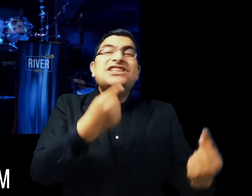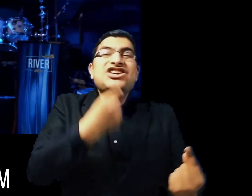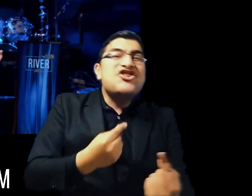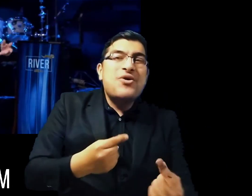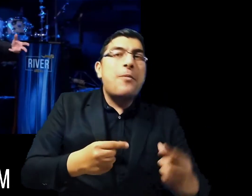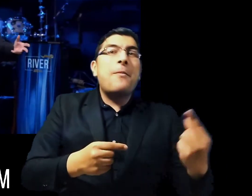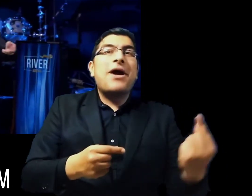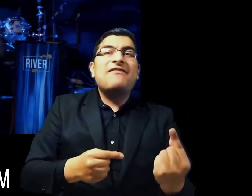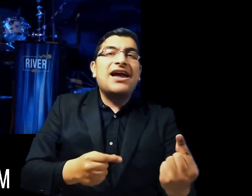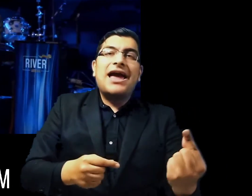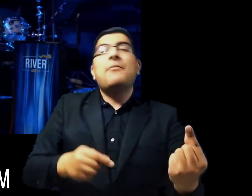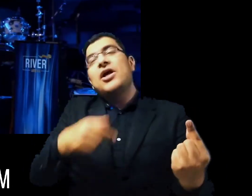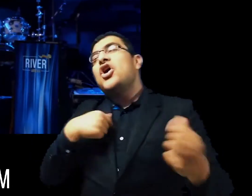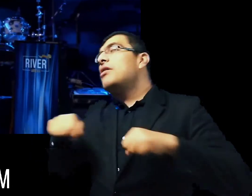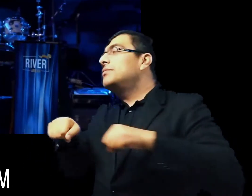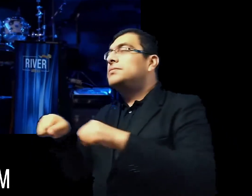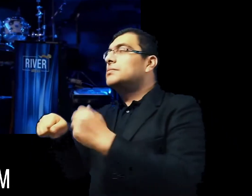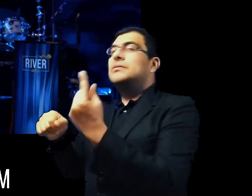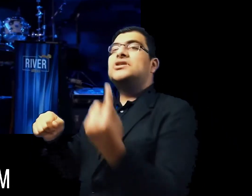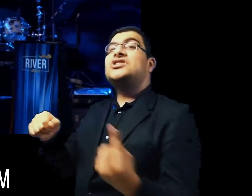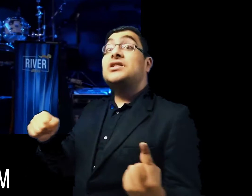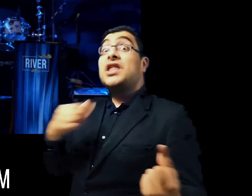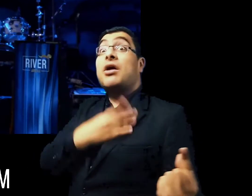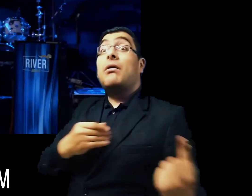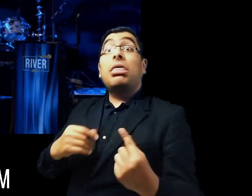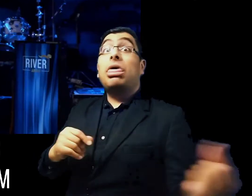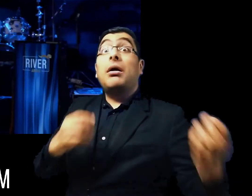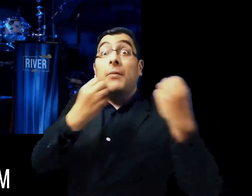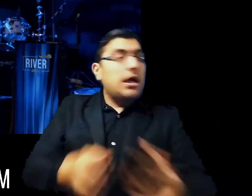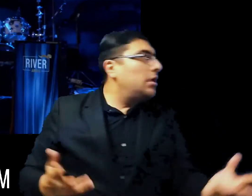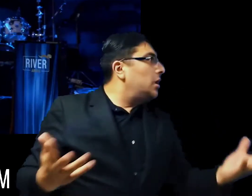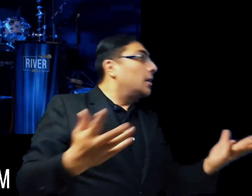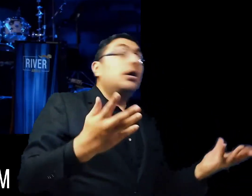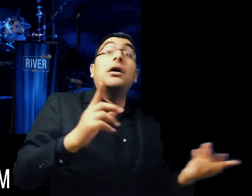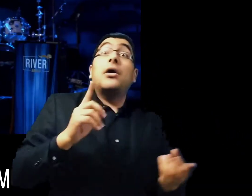pocos minutos en el shopping, en el mall, en una tienda?